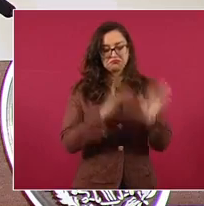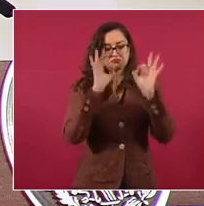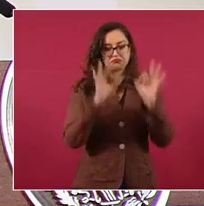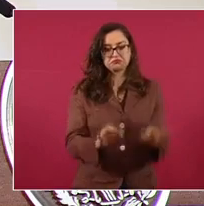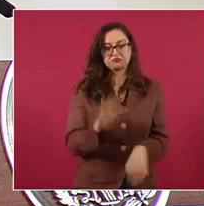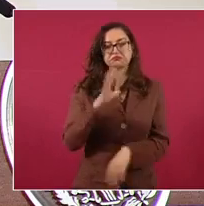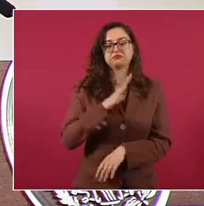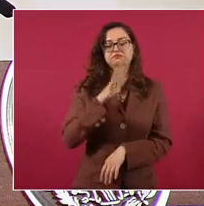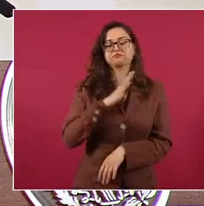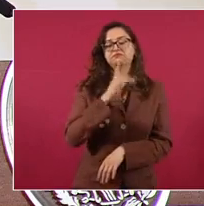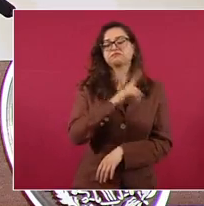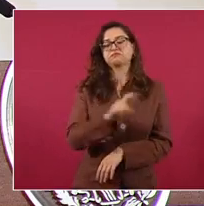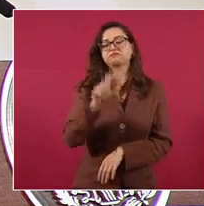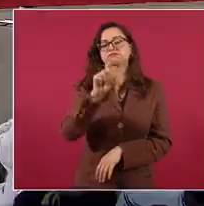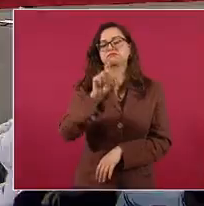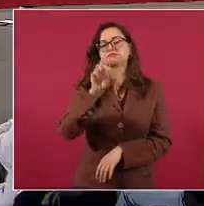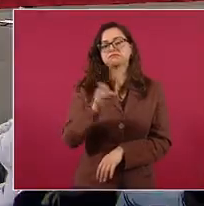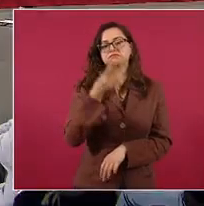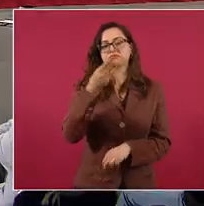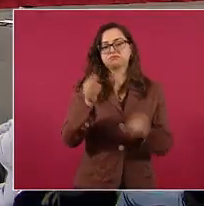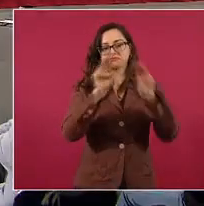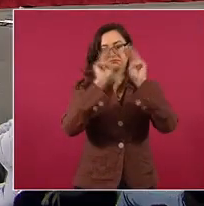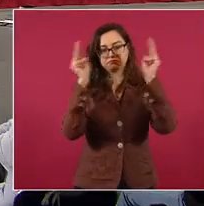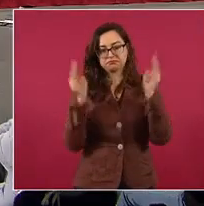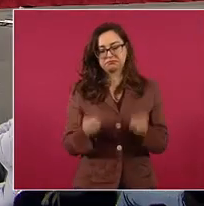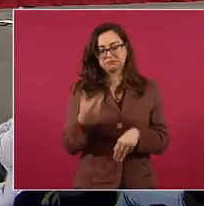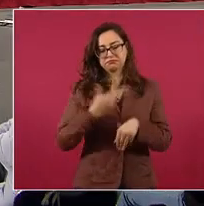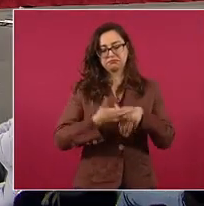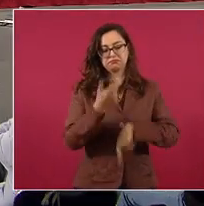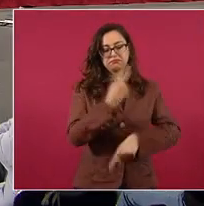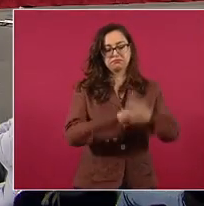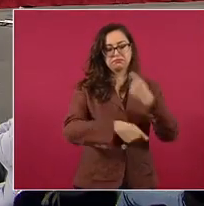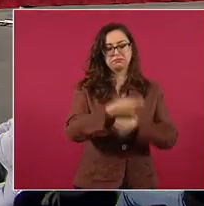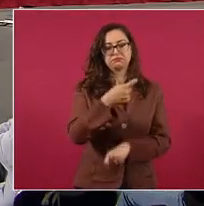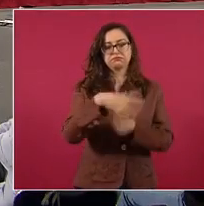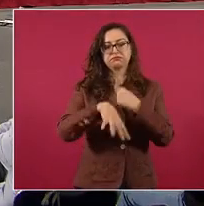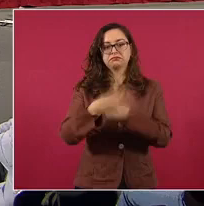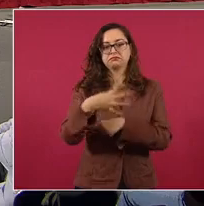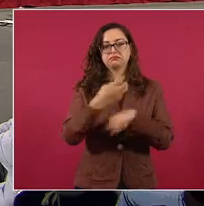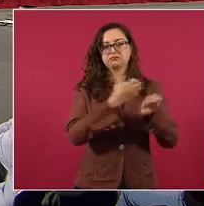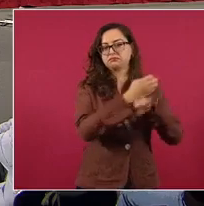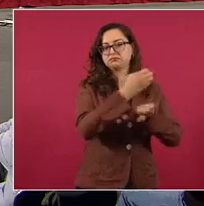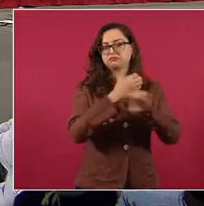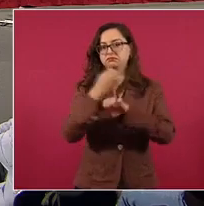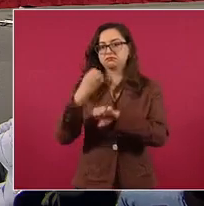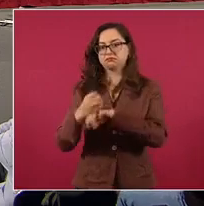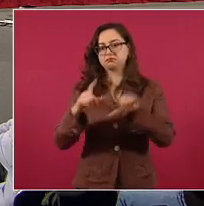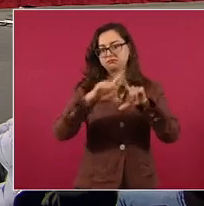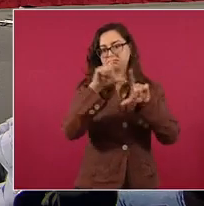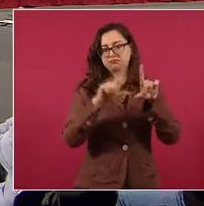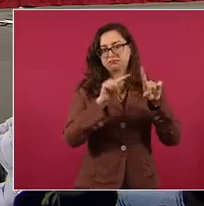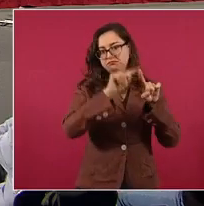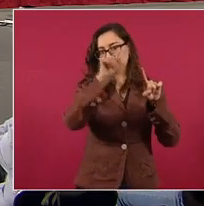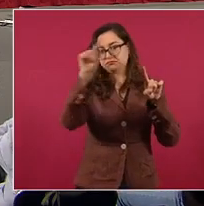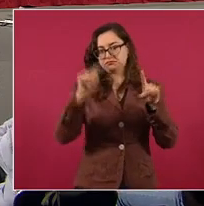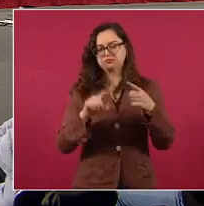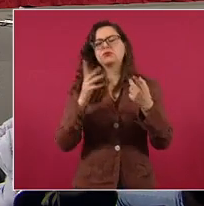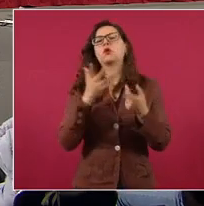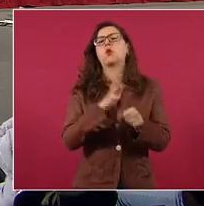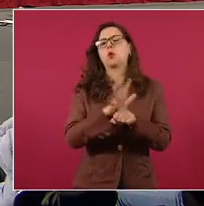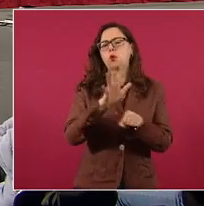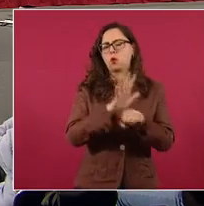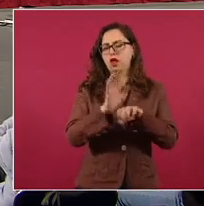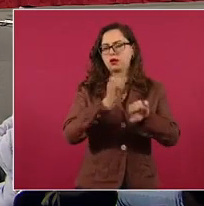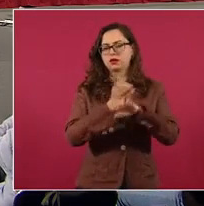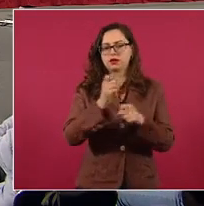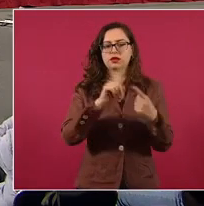133 módulos distribuidos en 14 estados de la República. ¿En cuáles estados? En